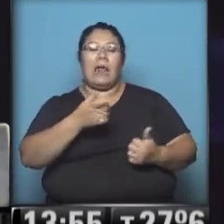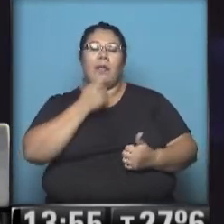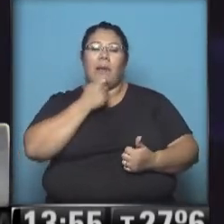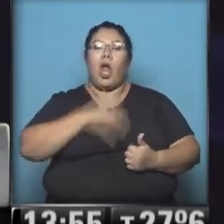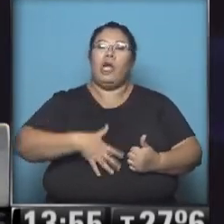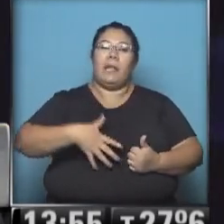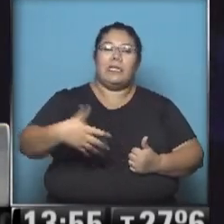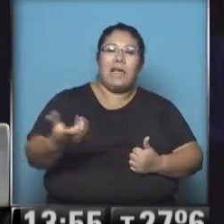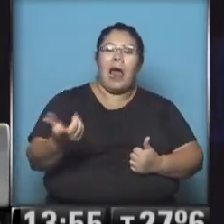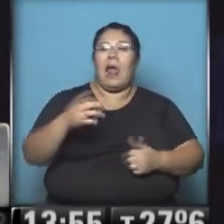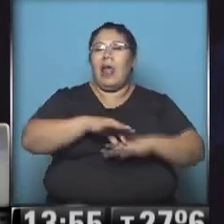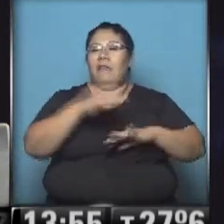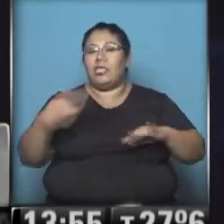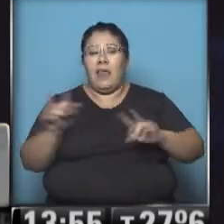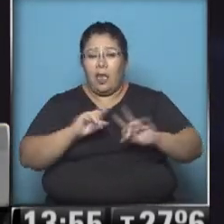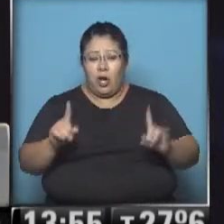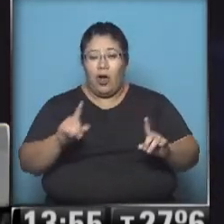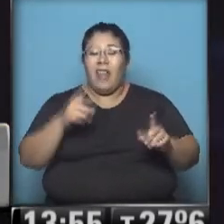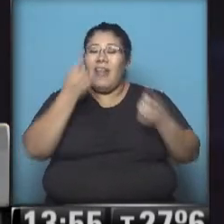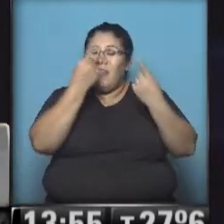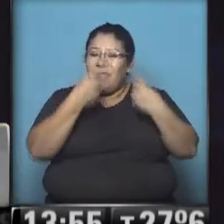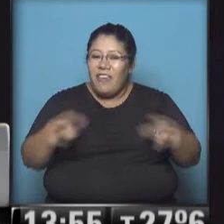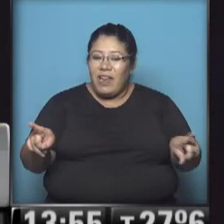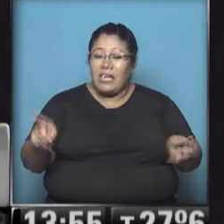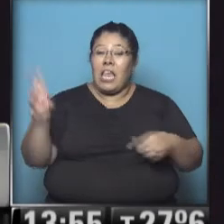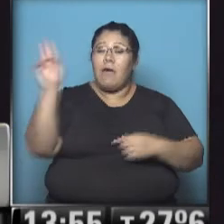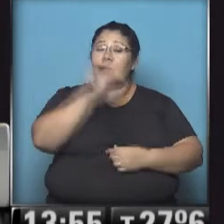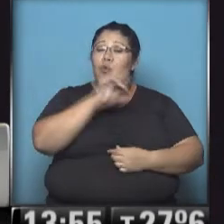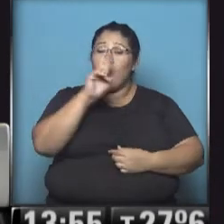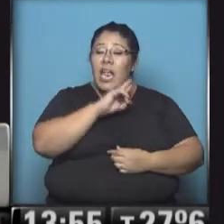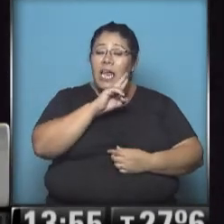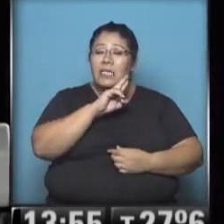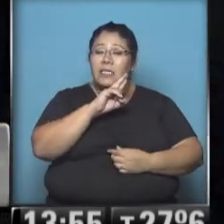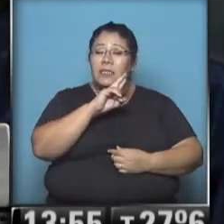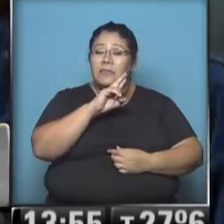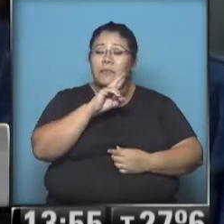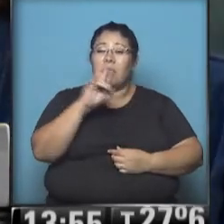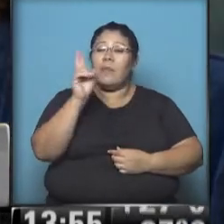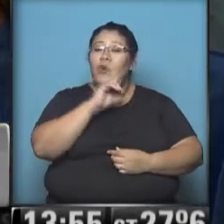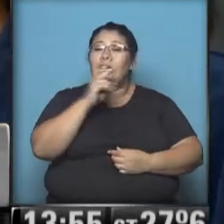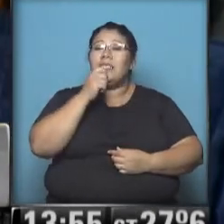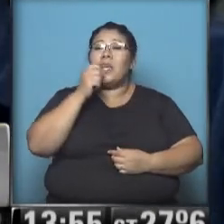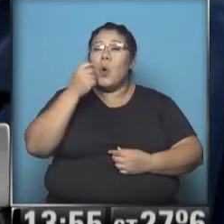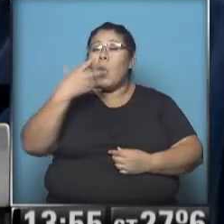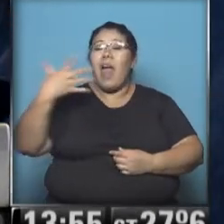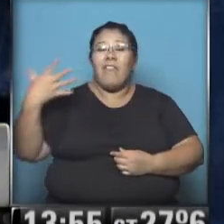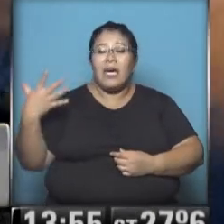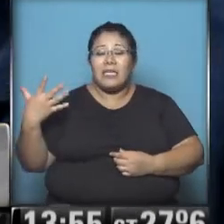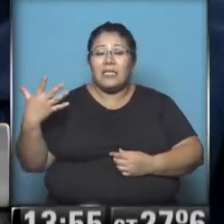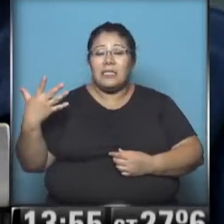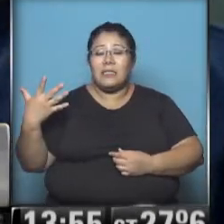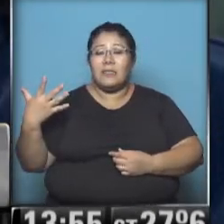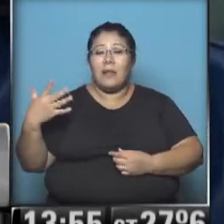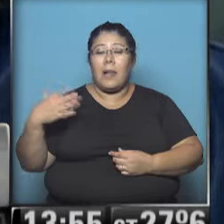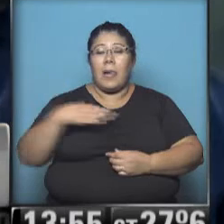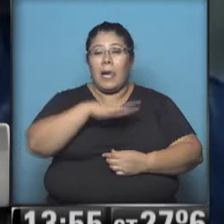colapsadas divorciadas es unas mujeres que alguna vez por ahí llega a este aspecto de rafaela en rafaela se